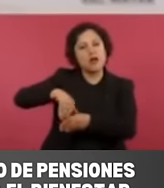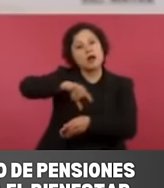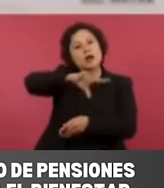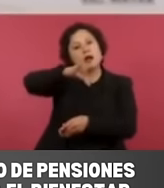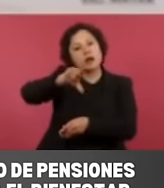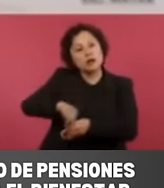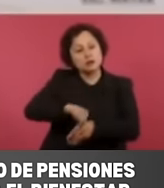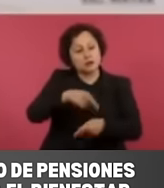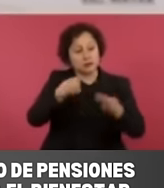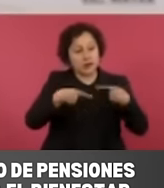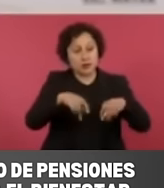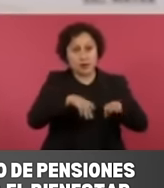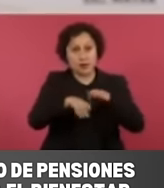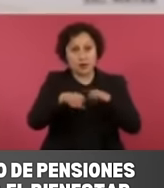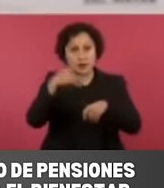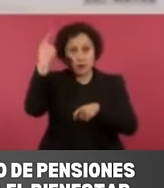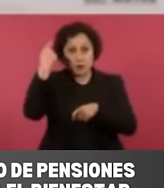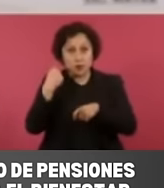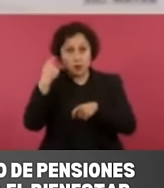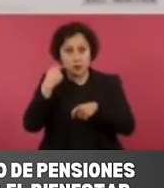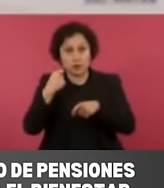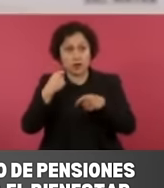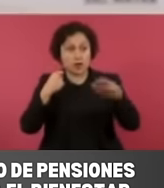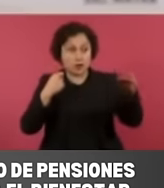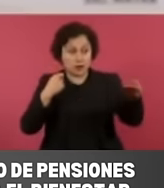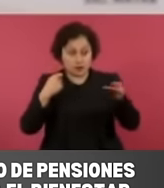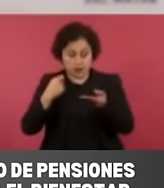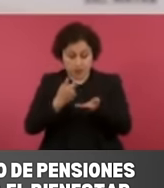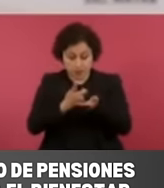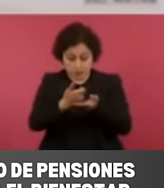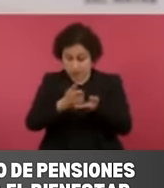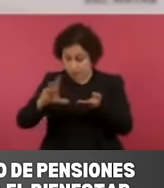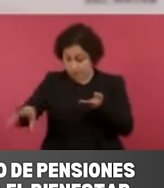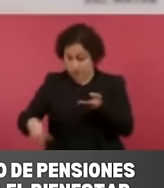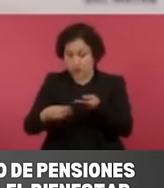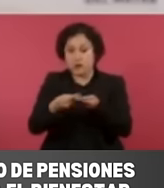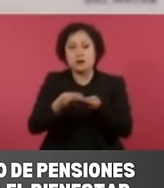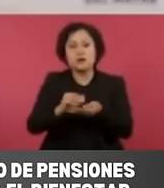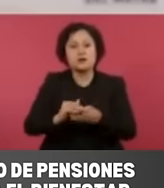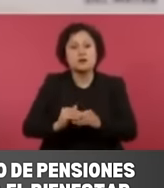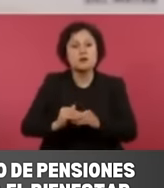Entonces, eso se aprueba. Aquí lo dimos a conocer.